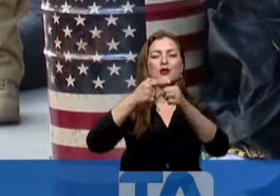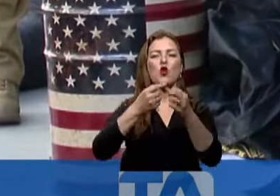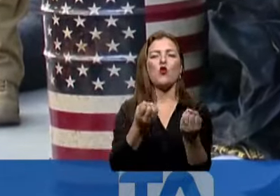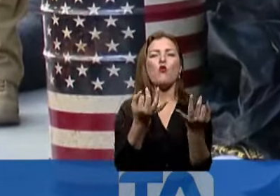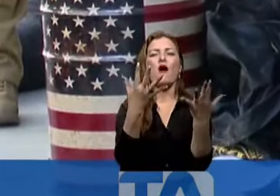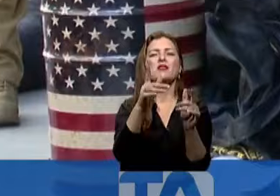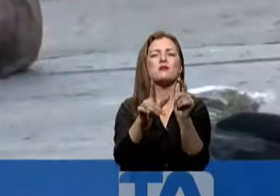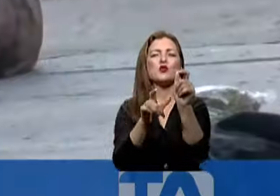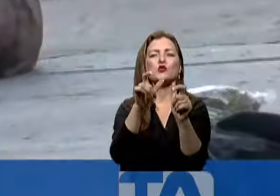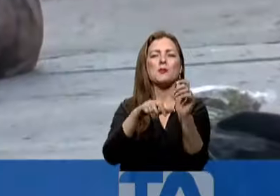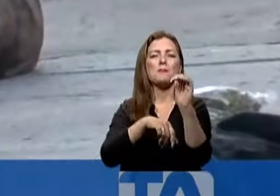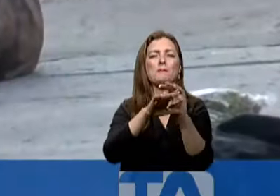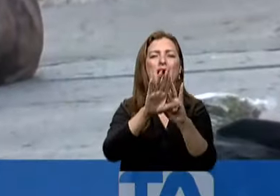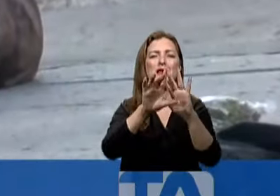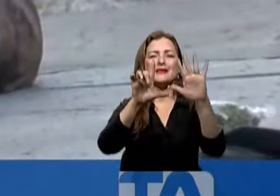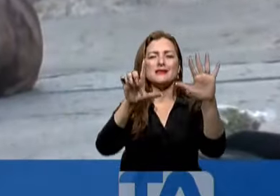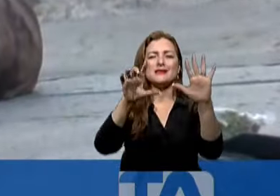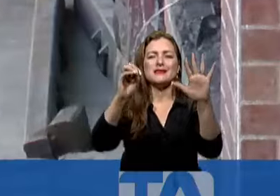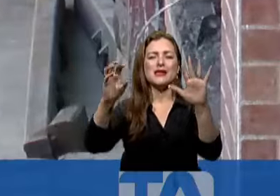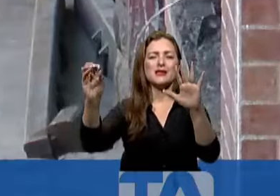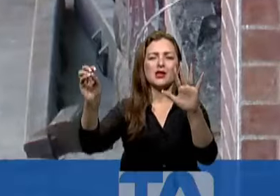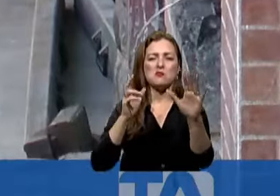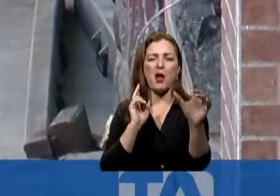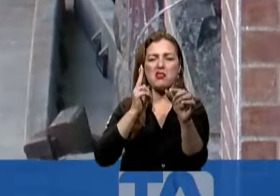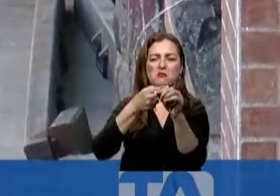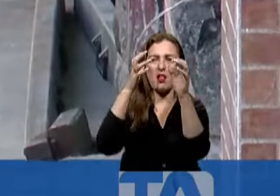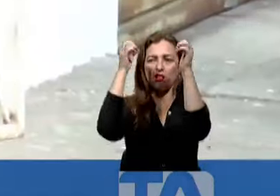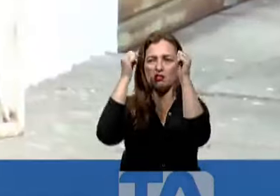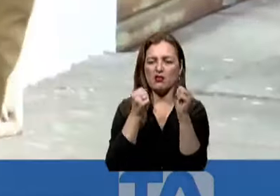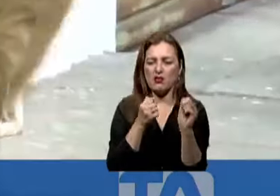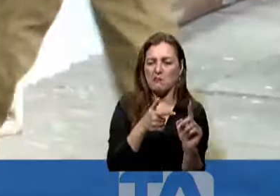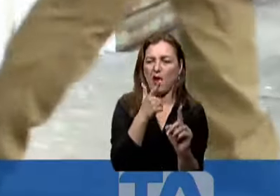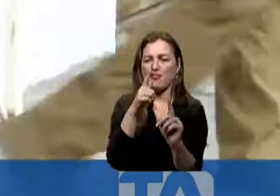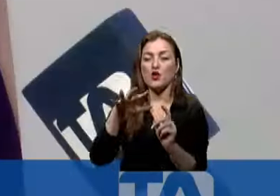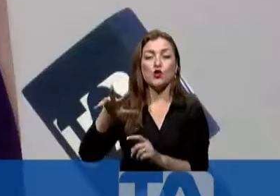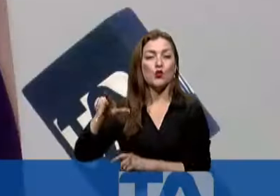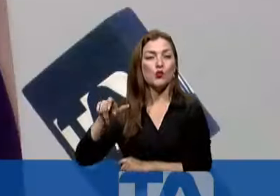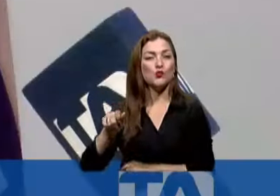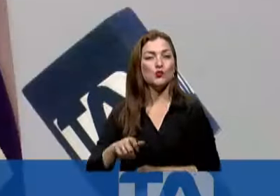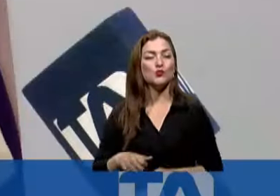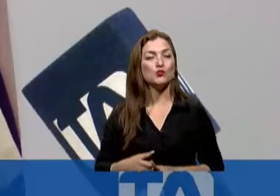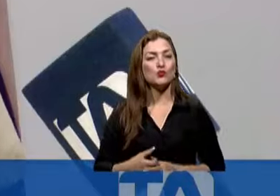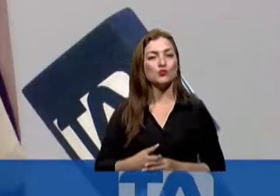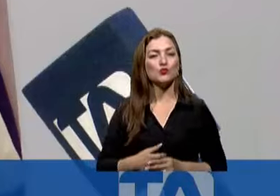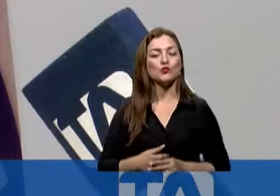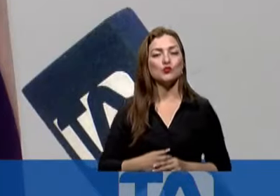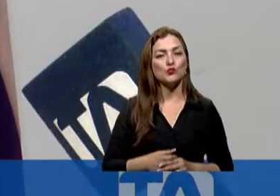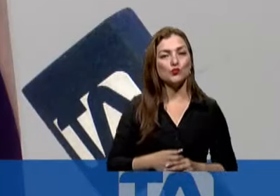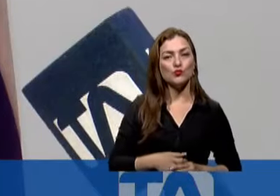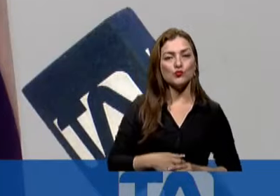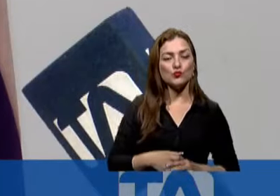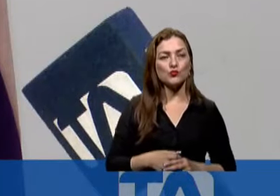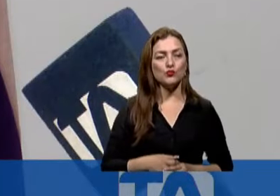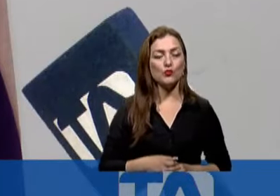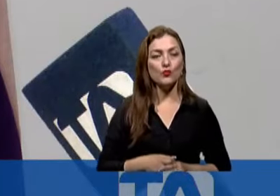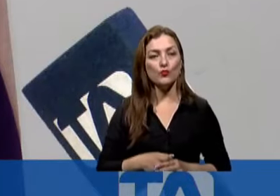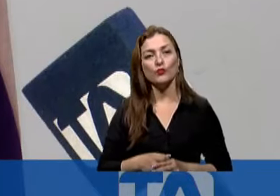700 personas vinculadas a actos terroristas, sicariatos y robos. Estamos ya afinando lo que es la